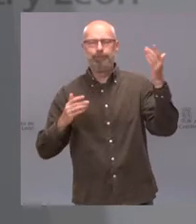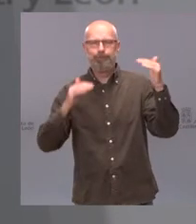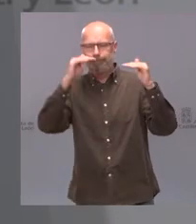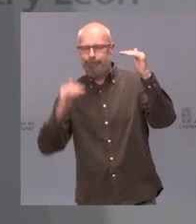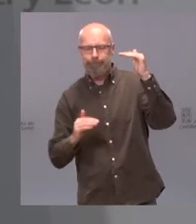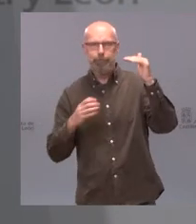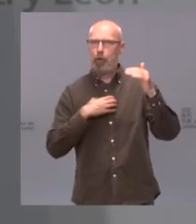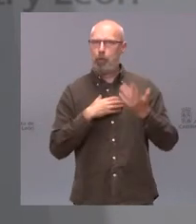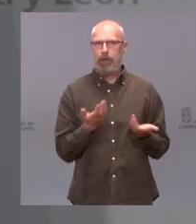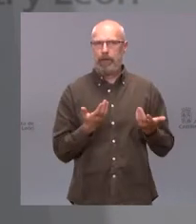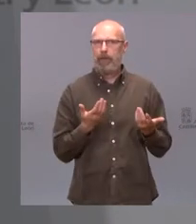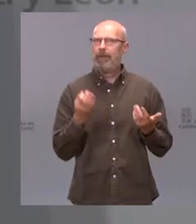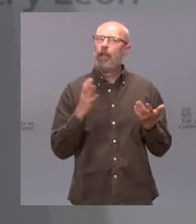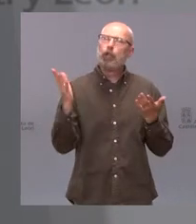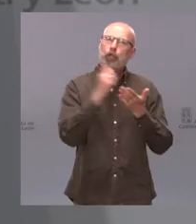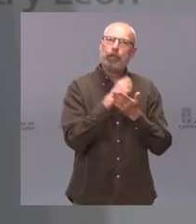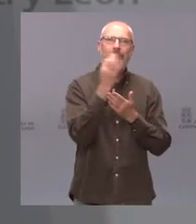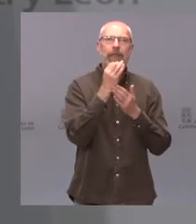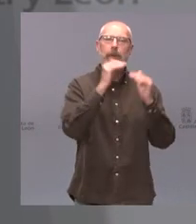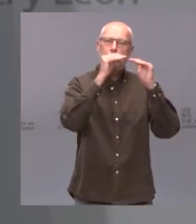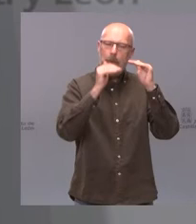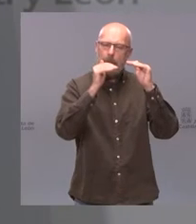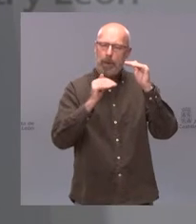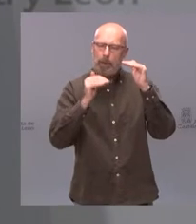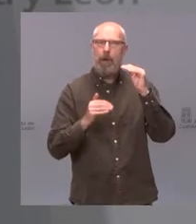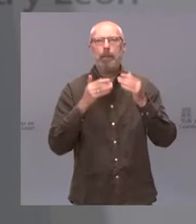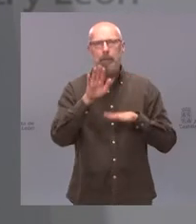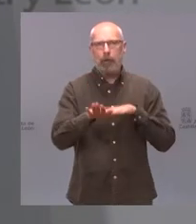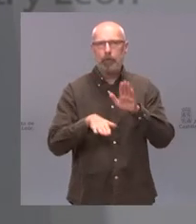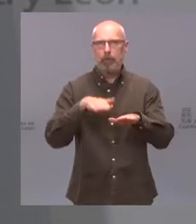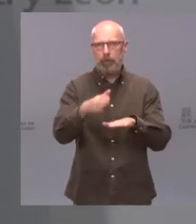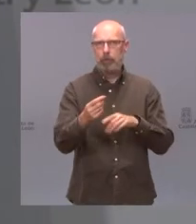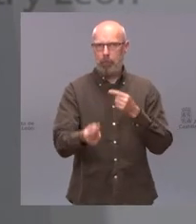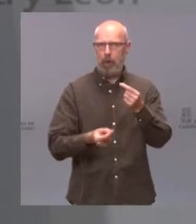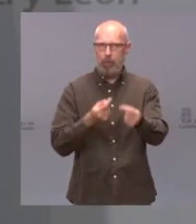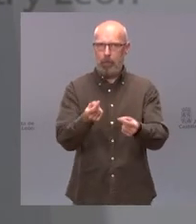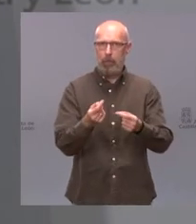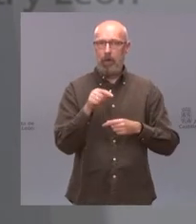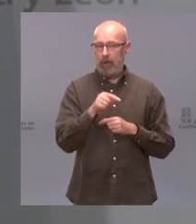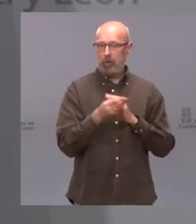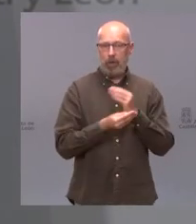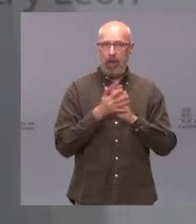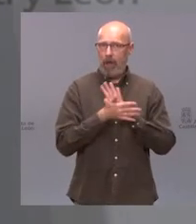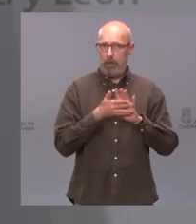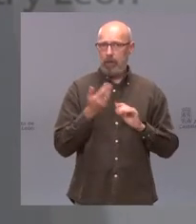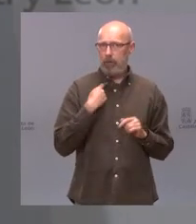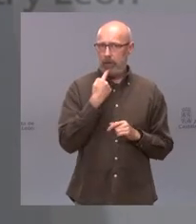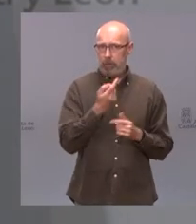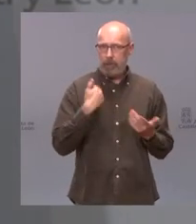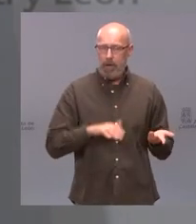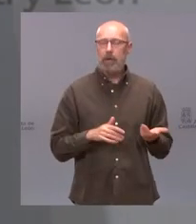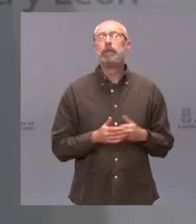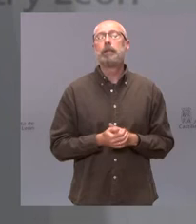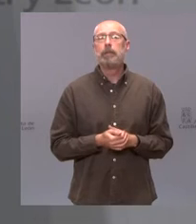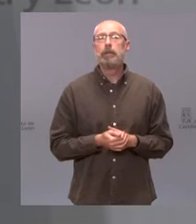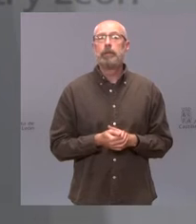recorrido. Eso lo dijimos cuando empezamos esta última ola. Entonces, cómo